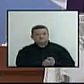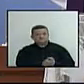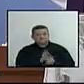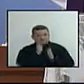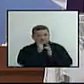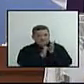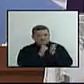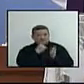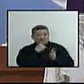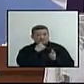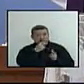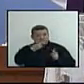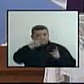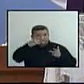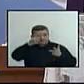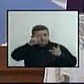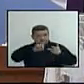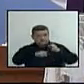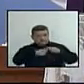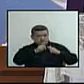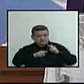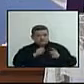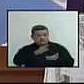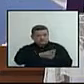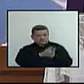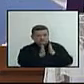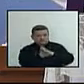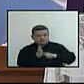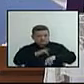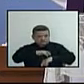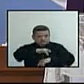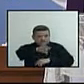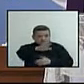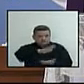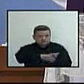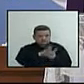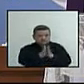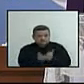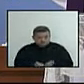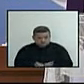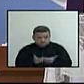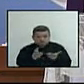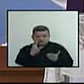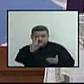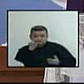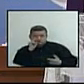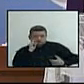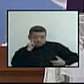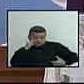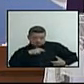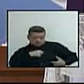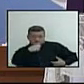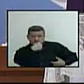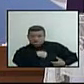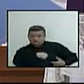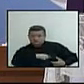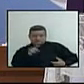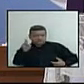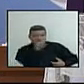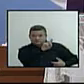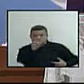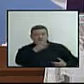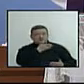Señor Jesucristo, que dijiste a tus apóstoles: la paz os dejo, mi paz os doy. No tengas en cuenta nuestros